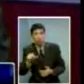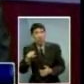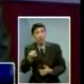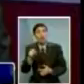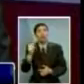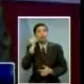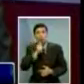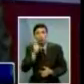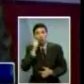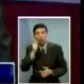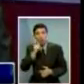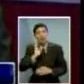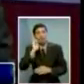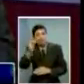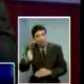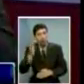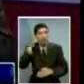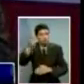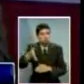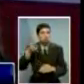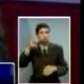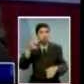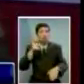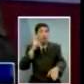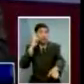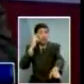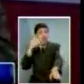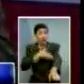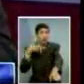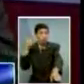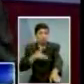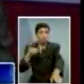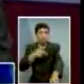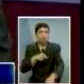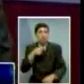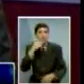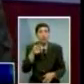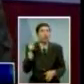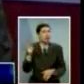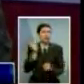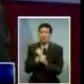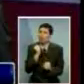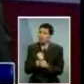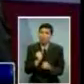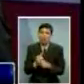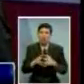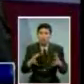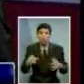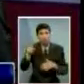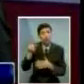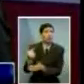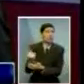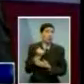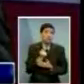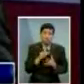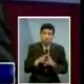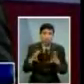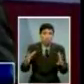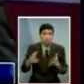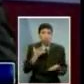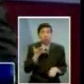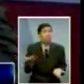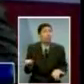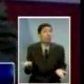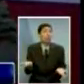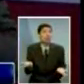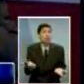Rancagua. Así lo decía aquí en el canal ayer, en el entrevista. Es así, ¿no? Trabajando intensamente y nos está ayudando muchísimo, porque